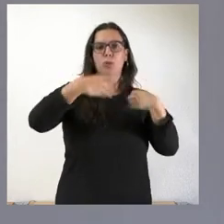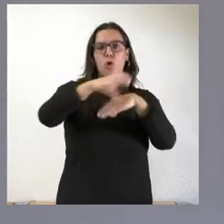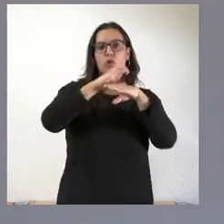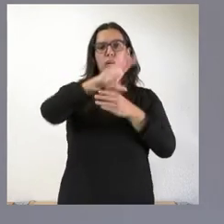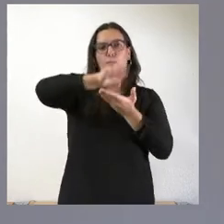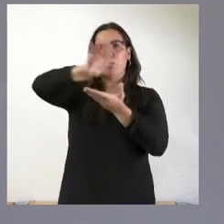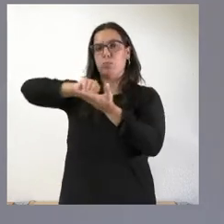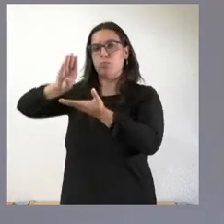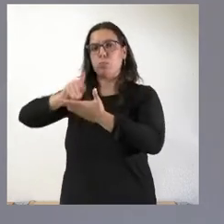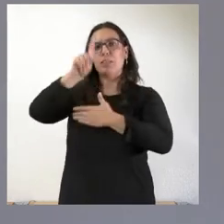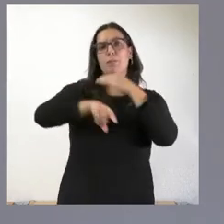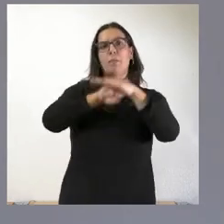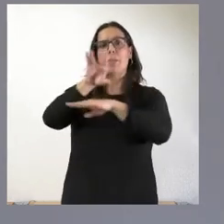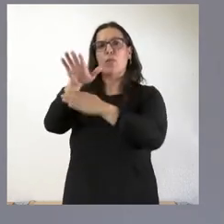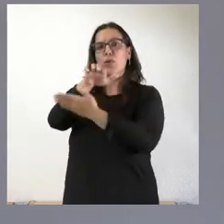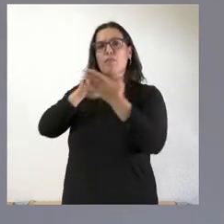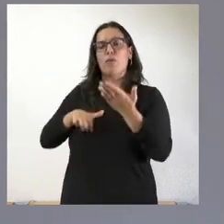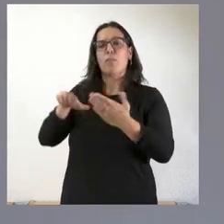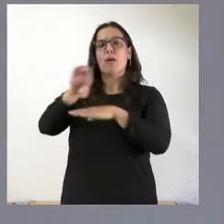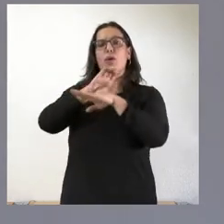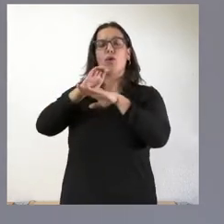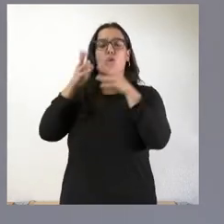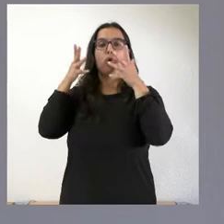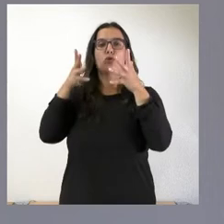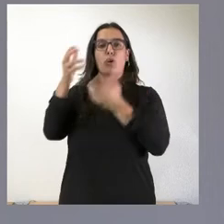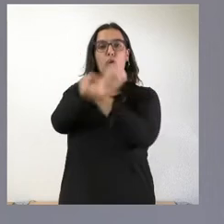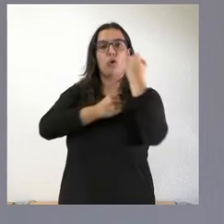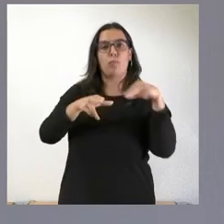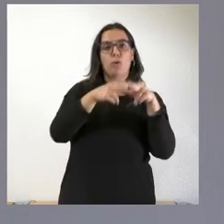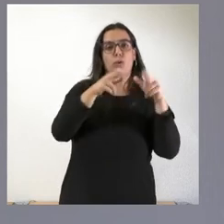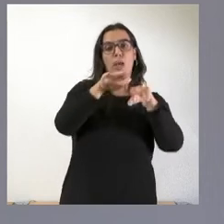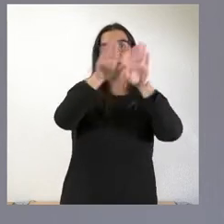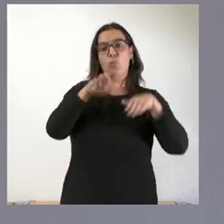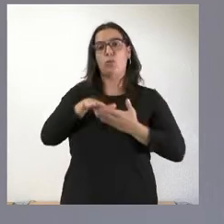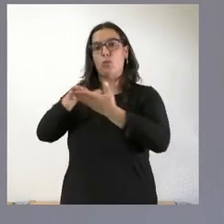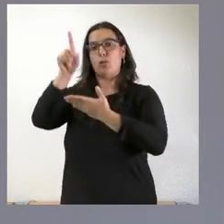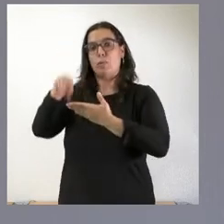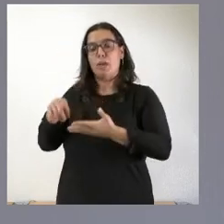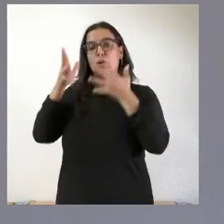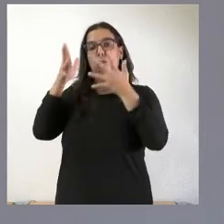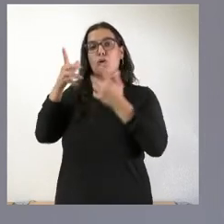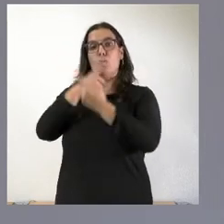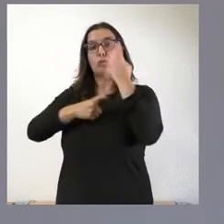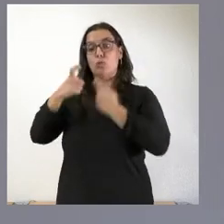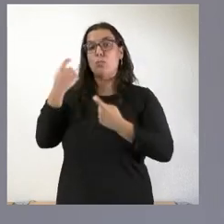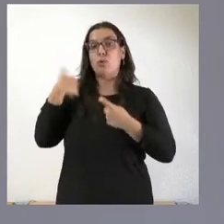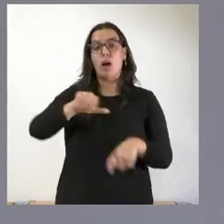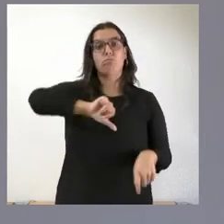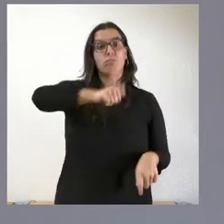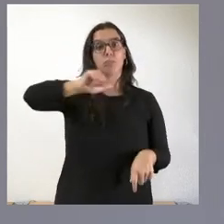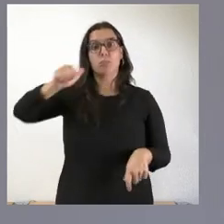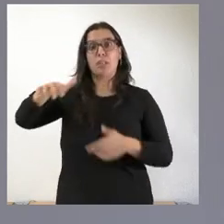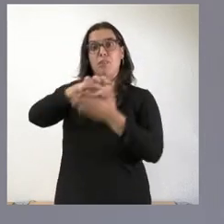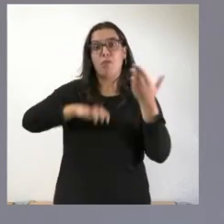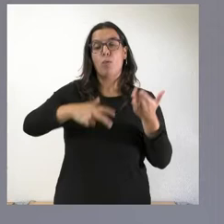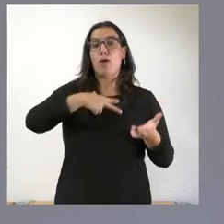para informe del Consejo Económico y Social y, finalmente, para el informe del Consejo Consultivo. Y una vez que ha pasado todos los informes jurídicos y la